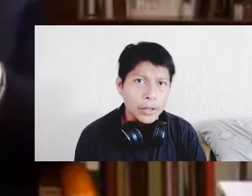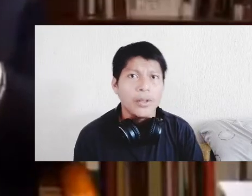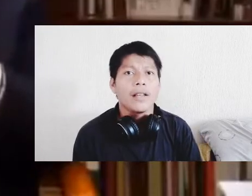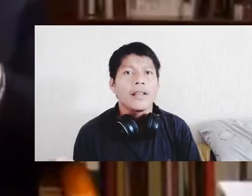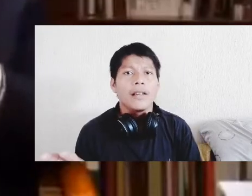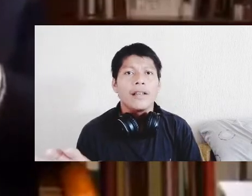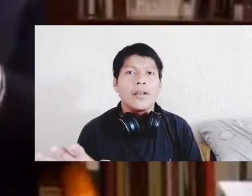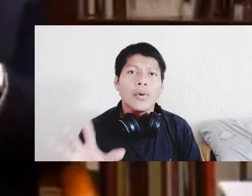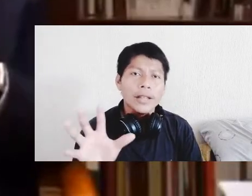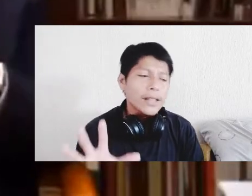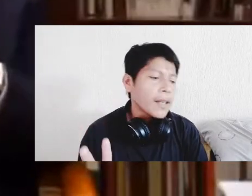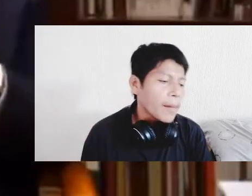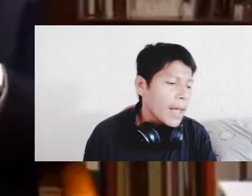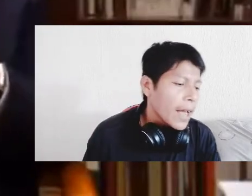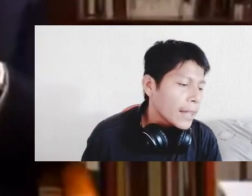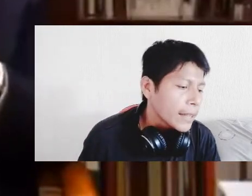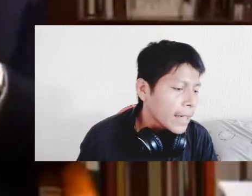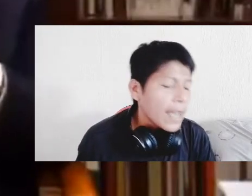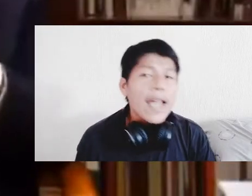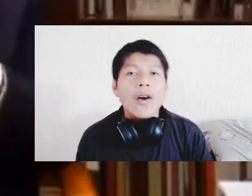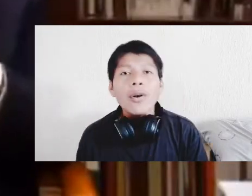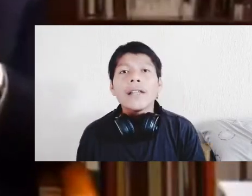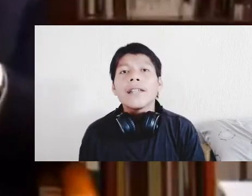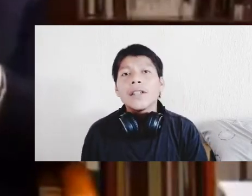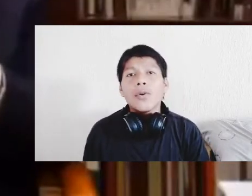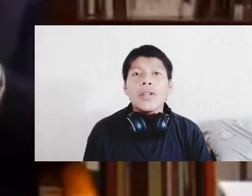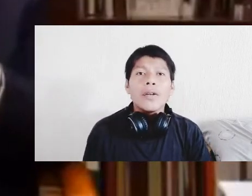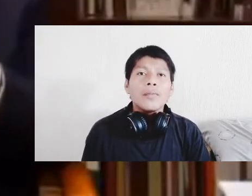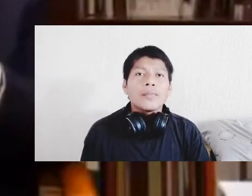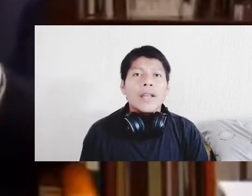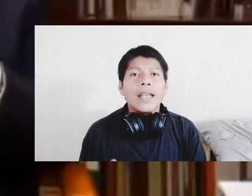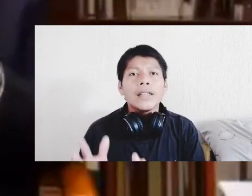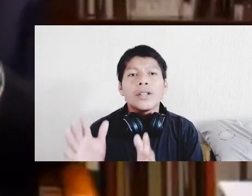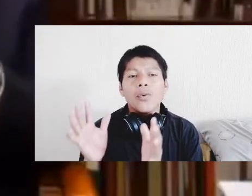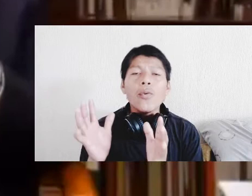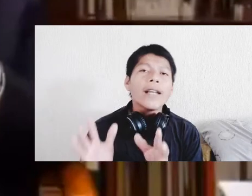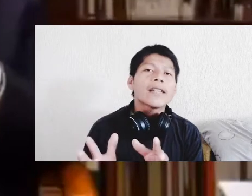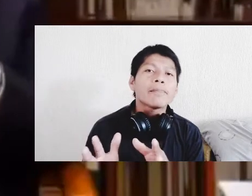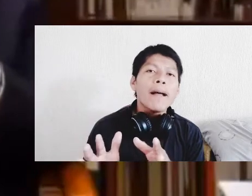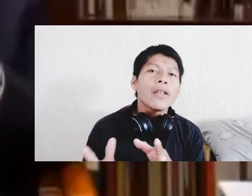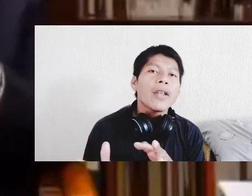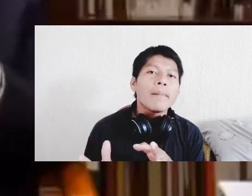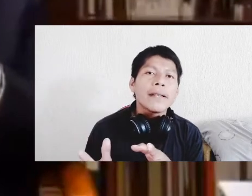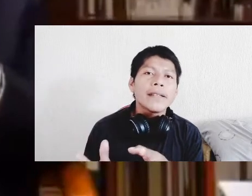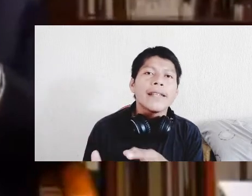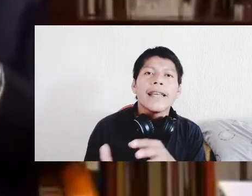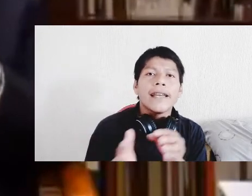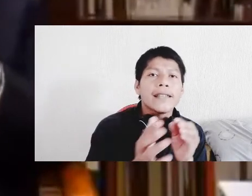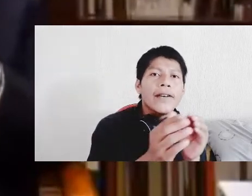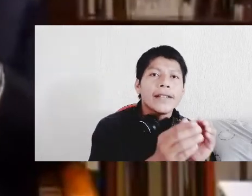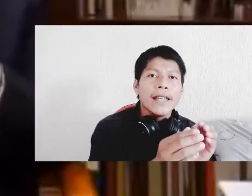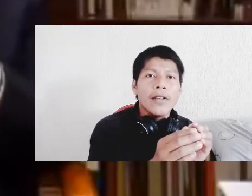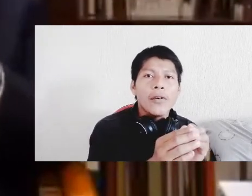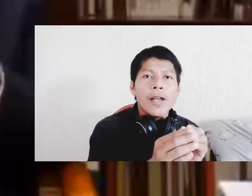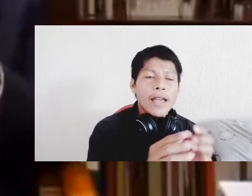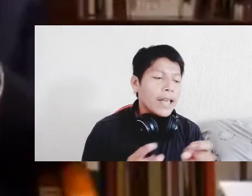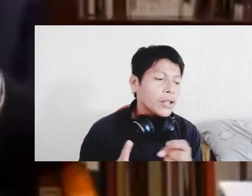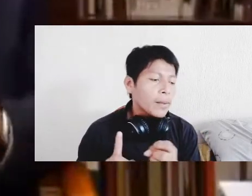querido presionar con ese tema. Así que Olga Sánchez Cordero es un respaldo del presidente que se va